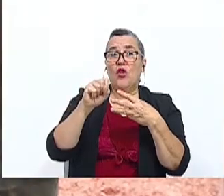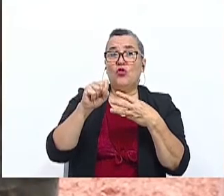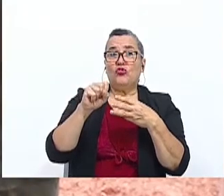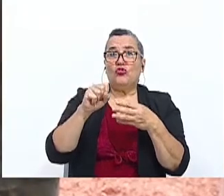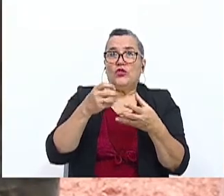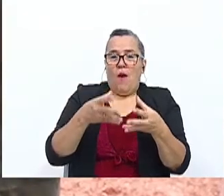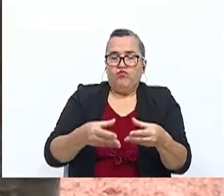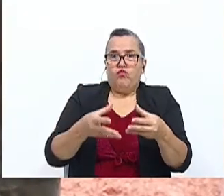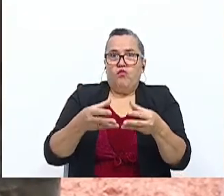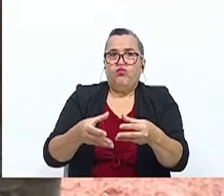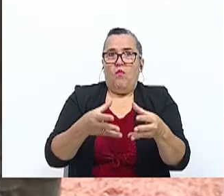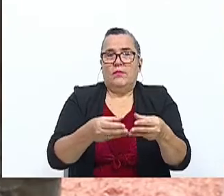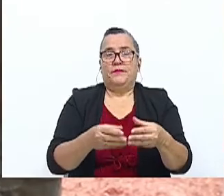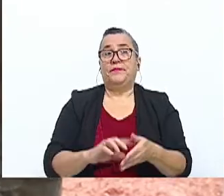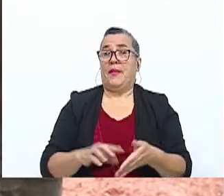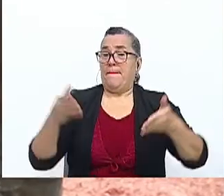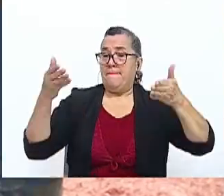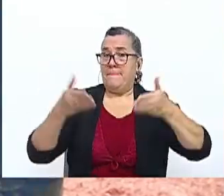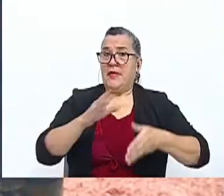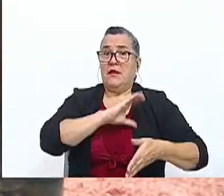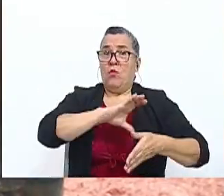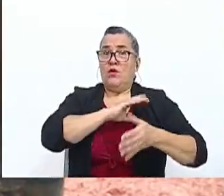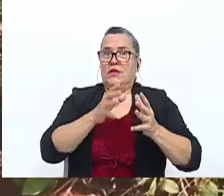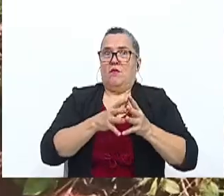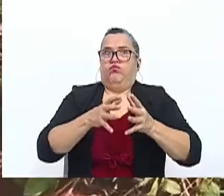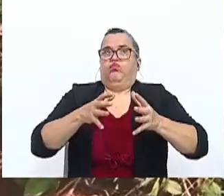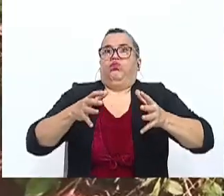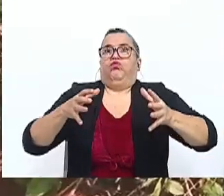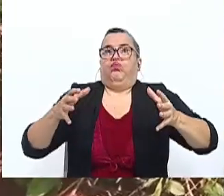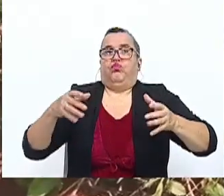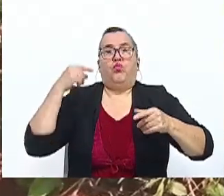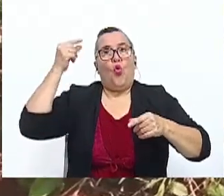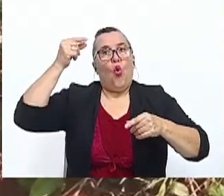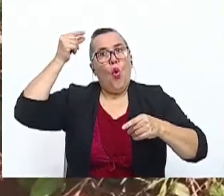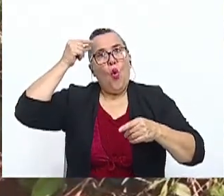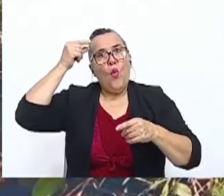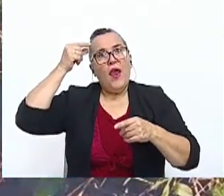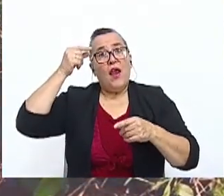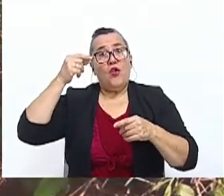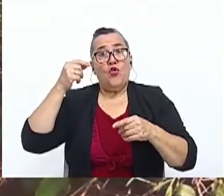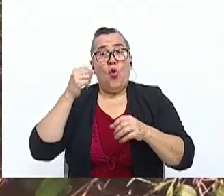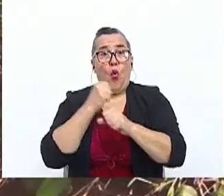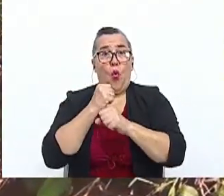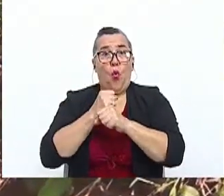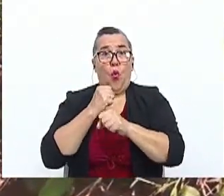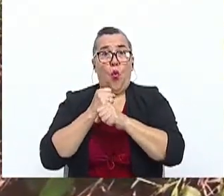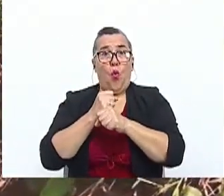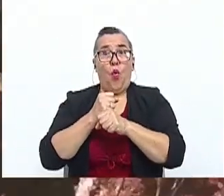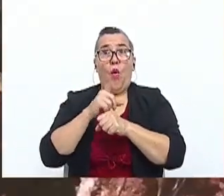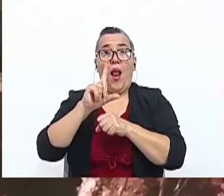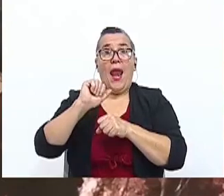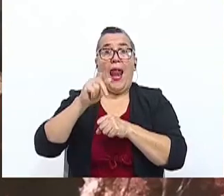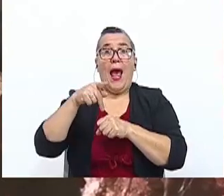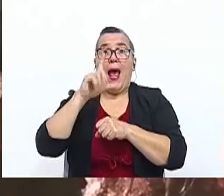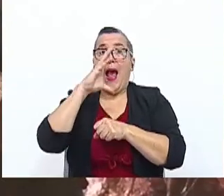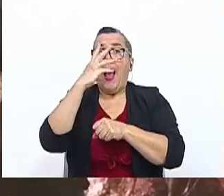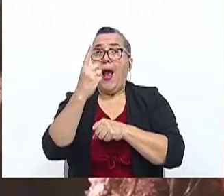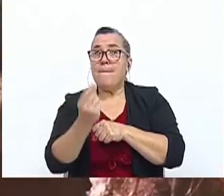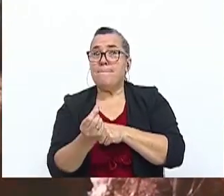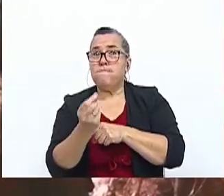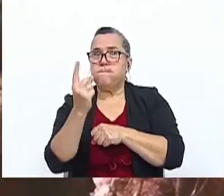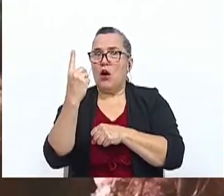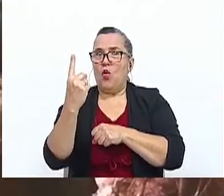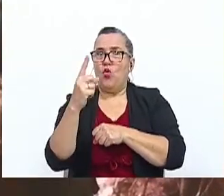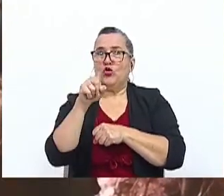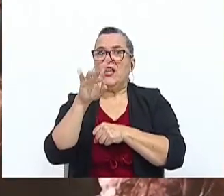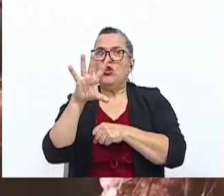sedimento. La presencia policial aumentó a finales de enero cuando el gobierno desplegó la operación Lapa 1, con 150